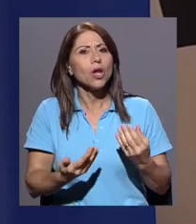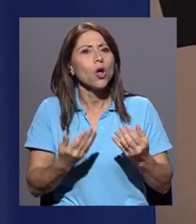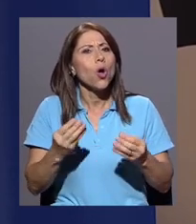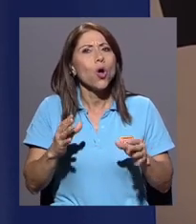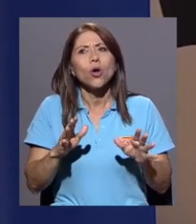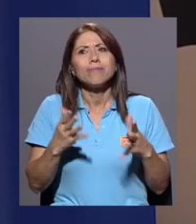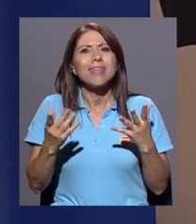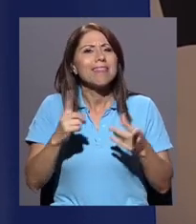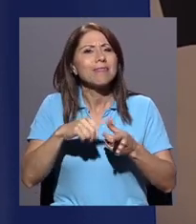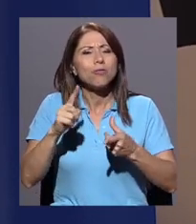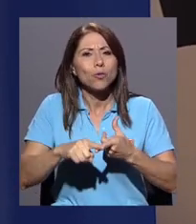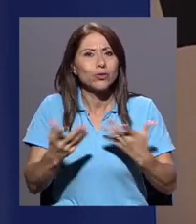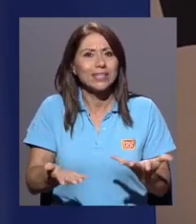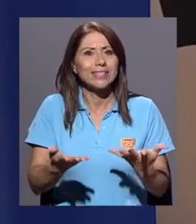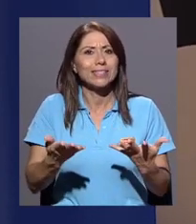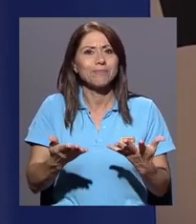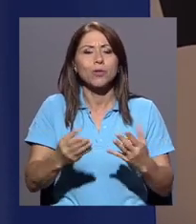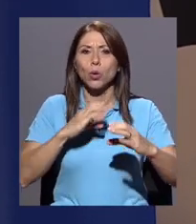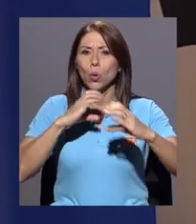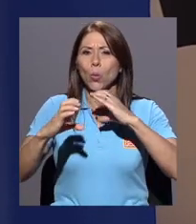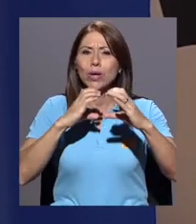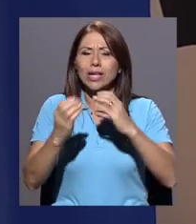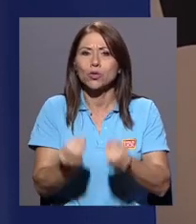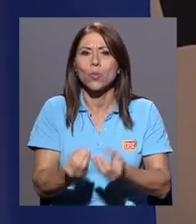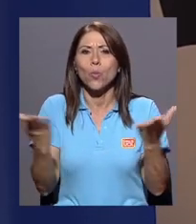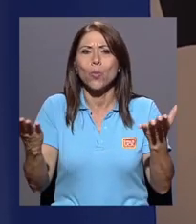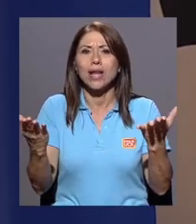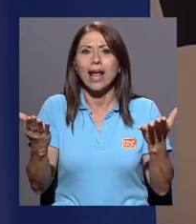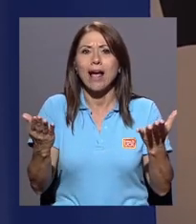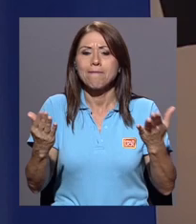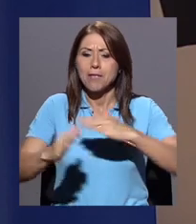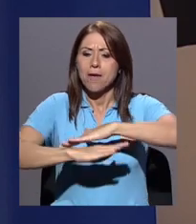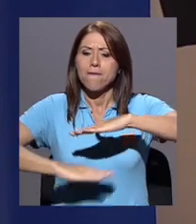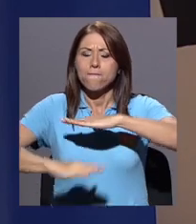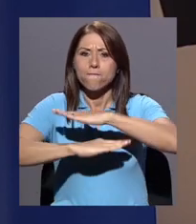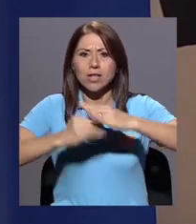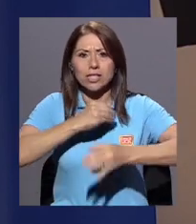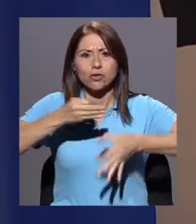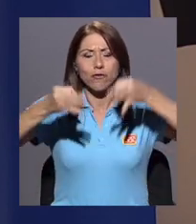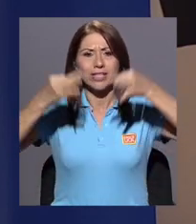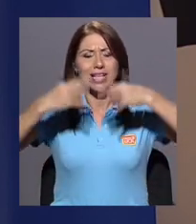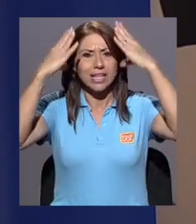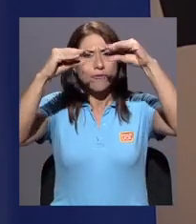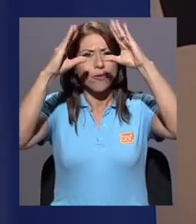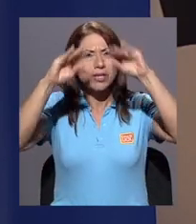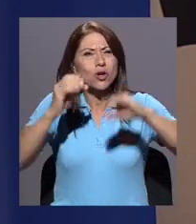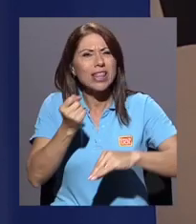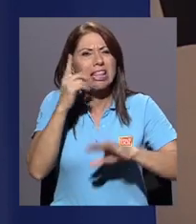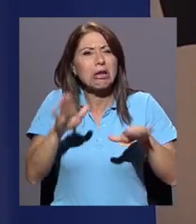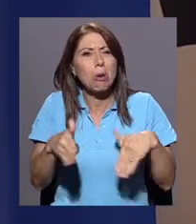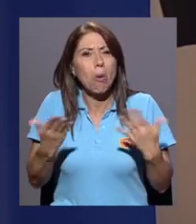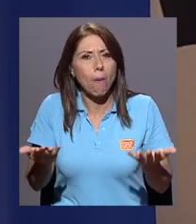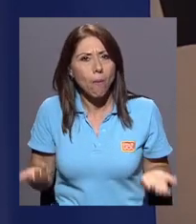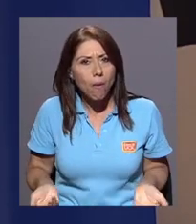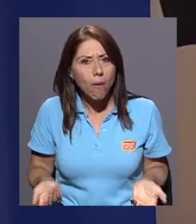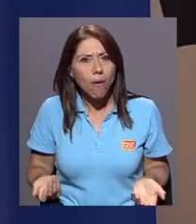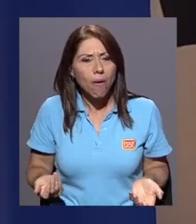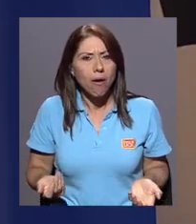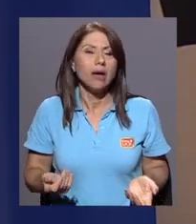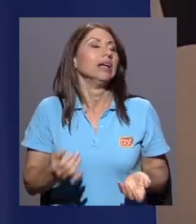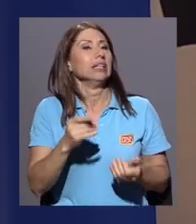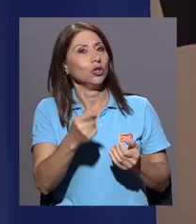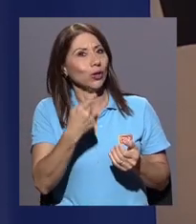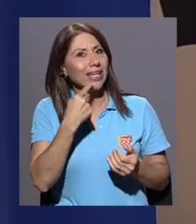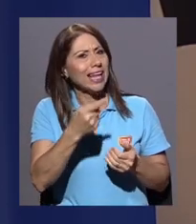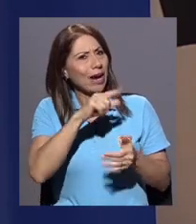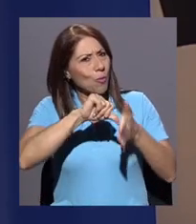¿Cómo entender entonces desde la comunicación pública esas fuentes oficiales? pondría así como en subrayado el planteamiento